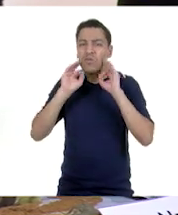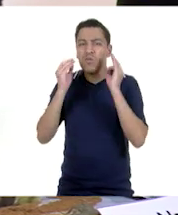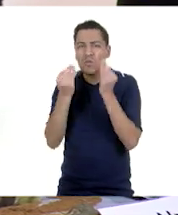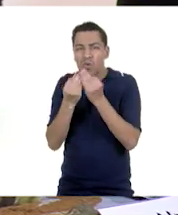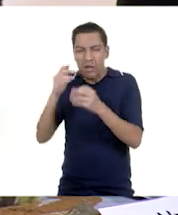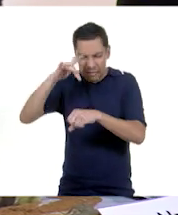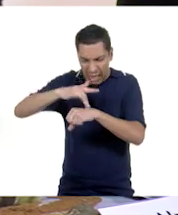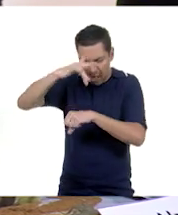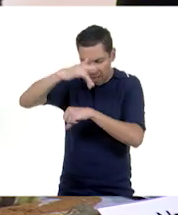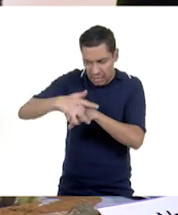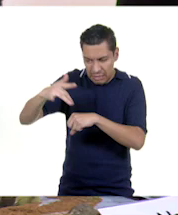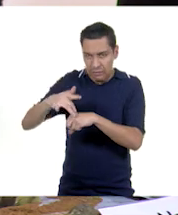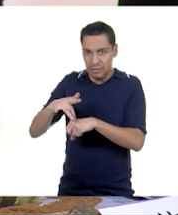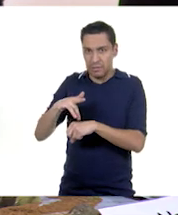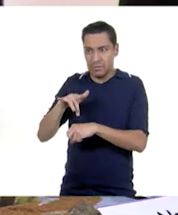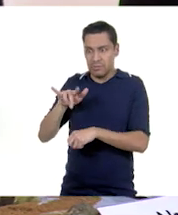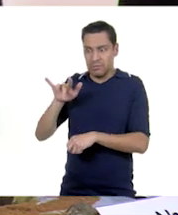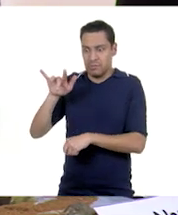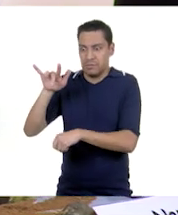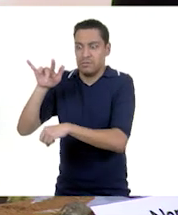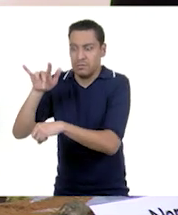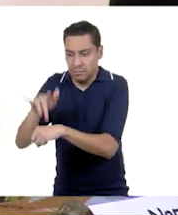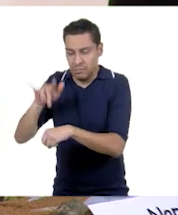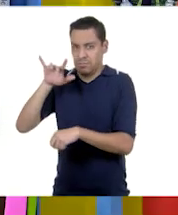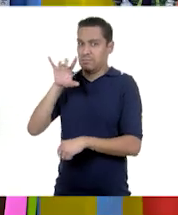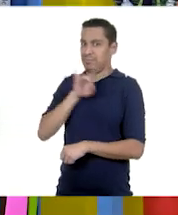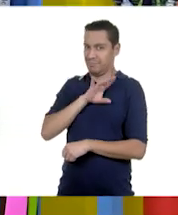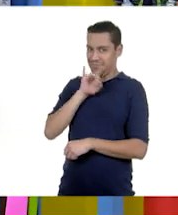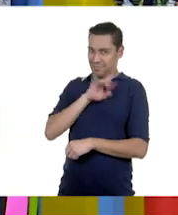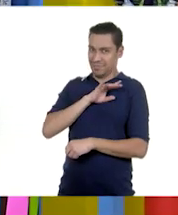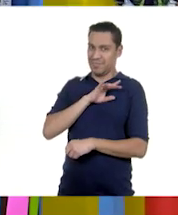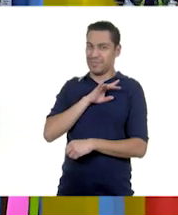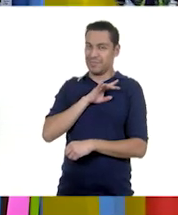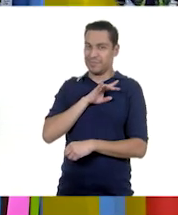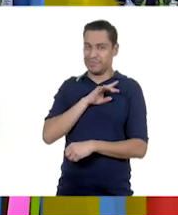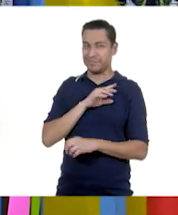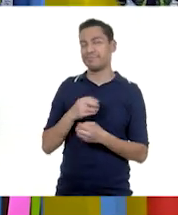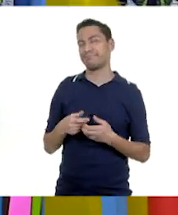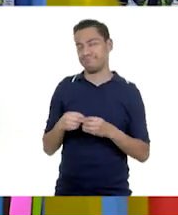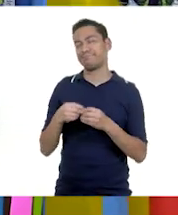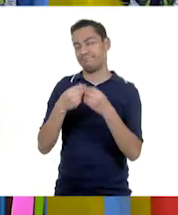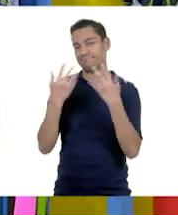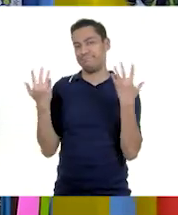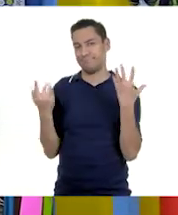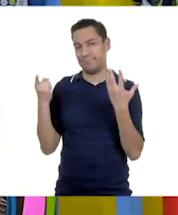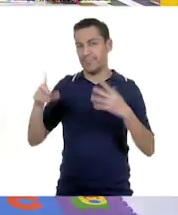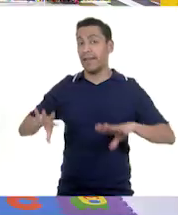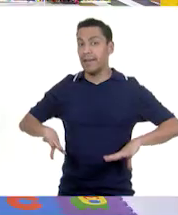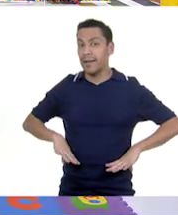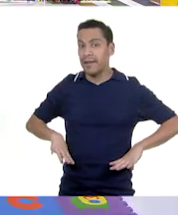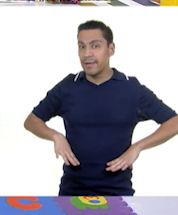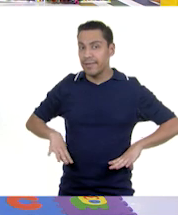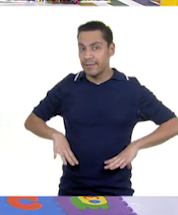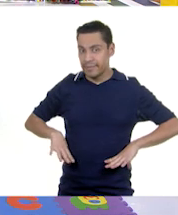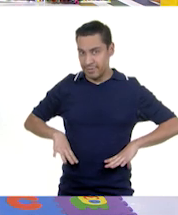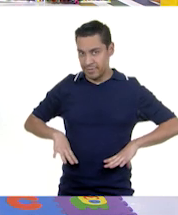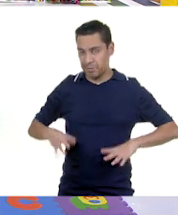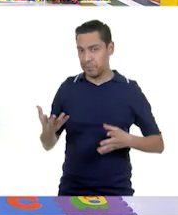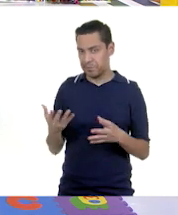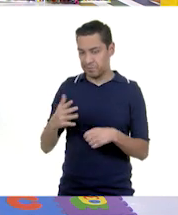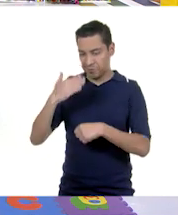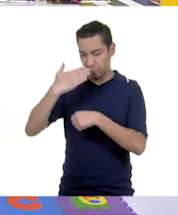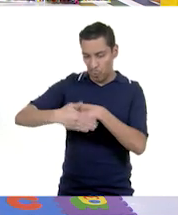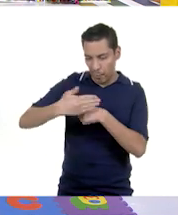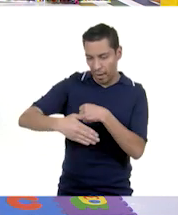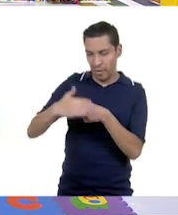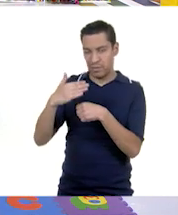las espinas, pues nos da miedo acercarnos probablemente. ¡Claro! Este tiene una característica muy particular. El limonero, por ejemplo,